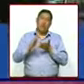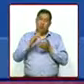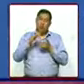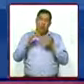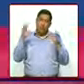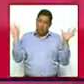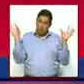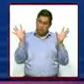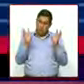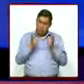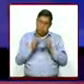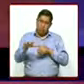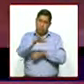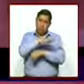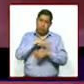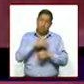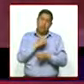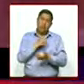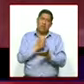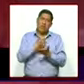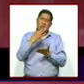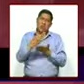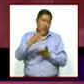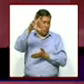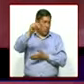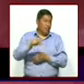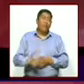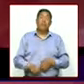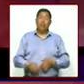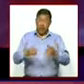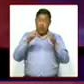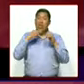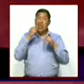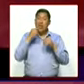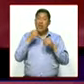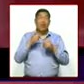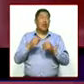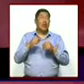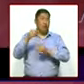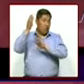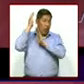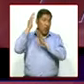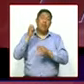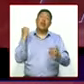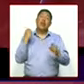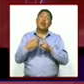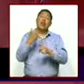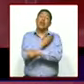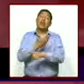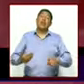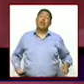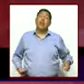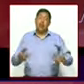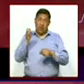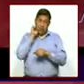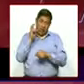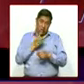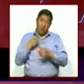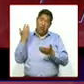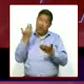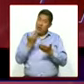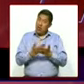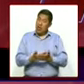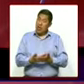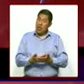haya concentraciones acá. Y a continuación también vamos a escuchar las palabras, en realidad el discurso del expresidente Evo Morales cuando llegó a este mitin